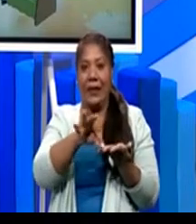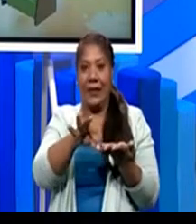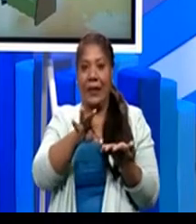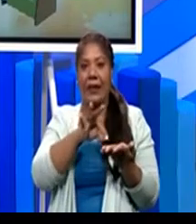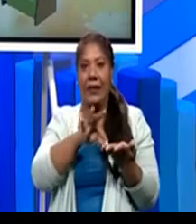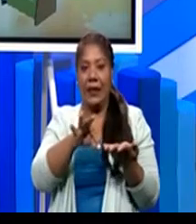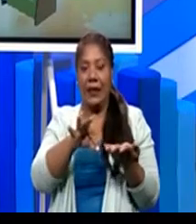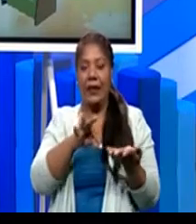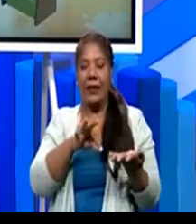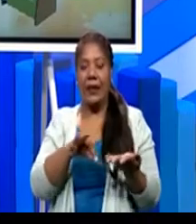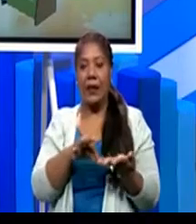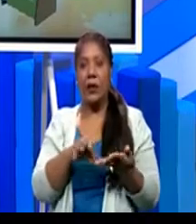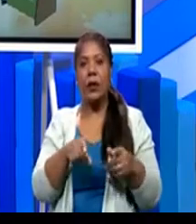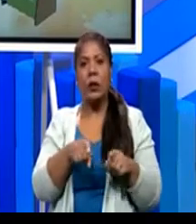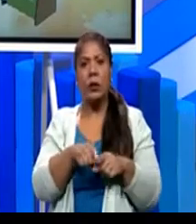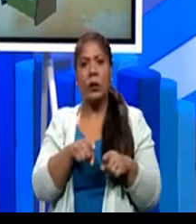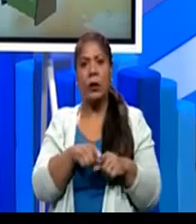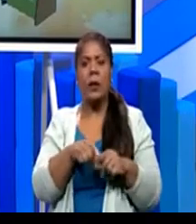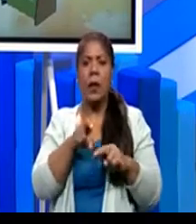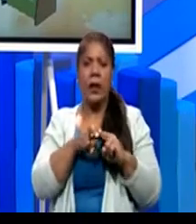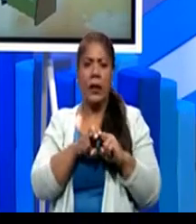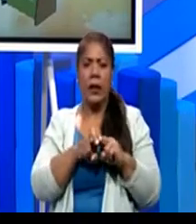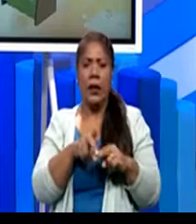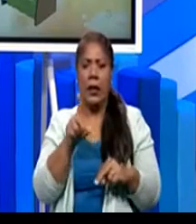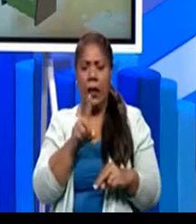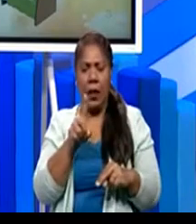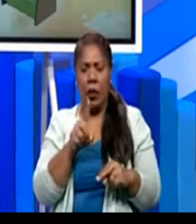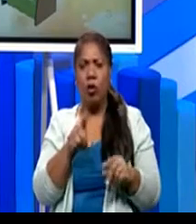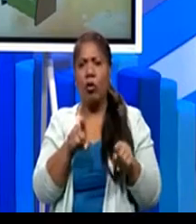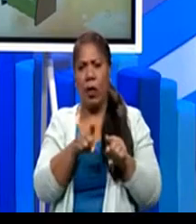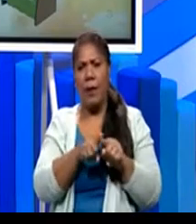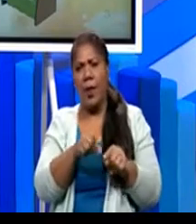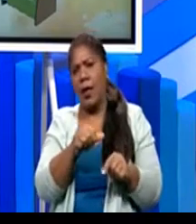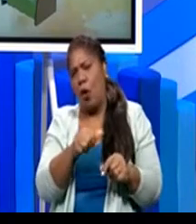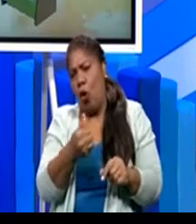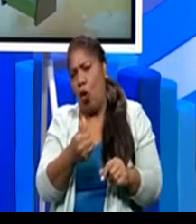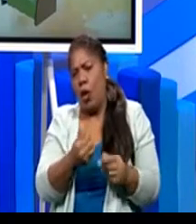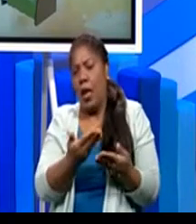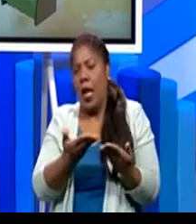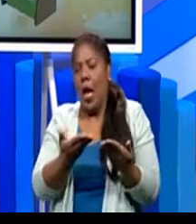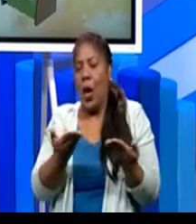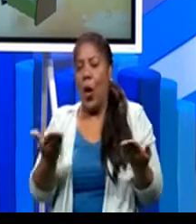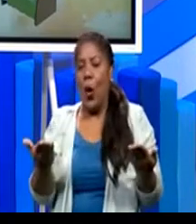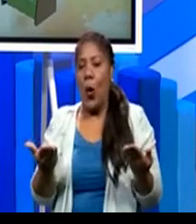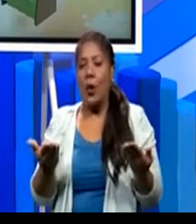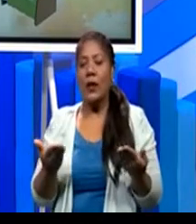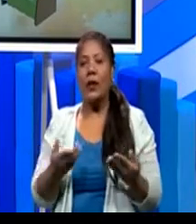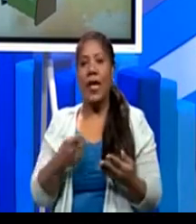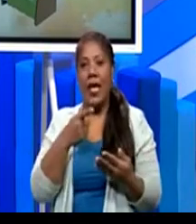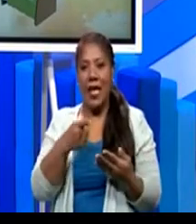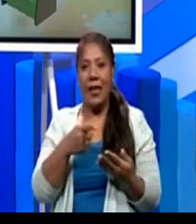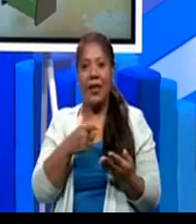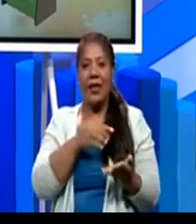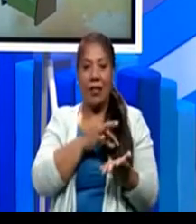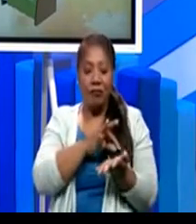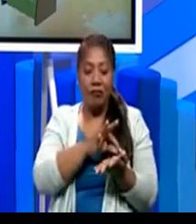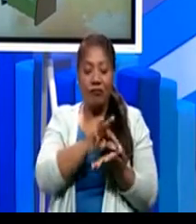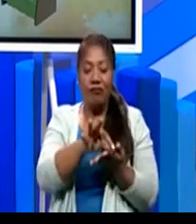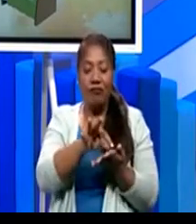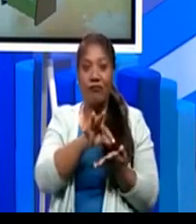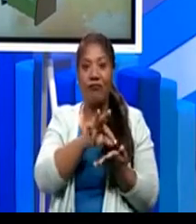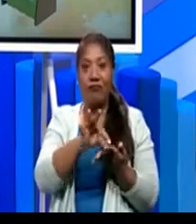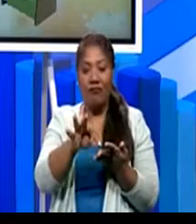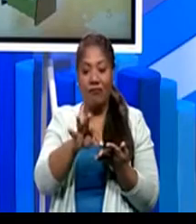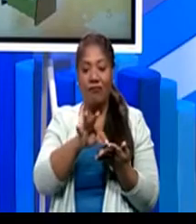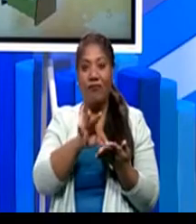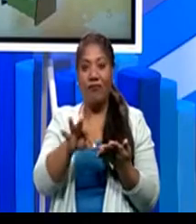hablar de otros objetos que podemos tener en casa. Así que de eso se trata la clasificación de